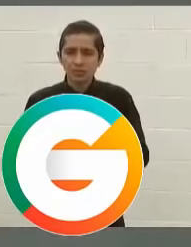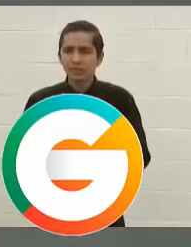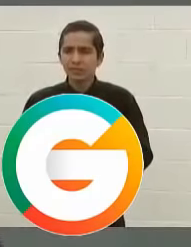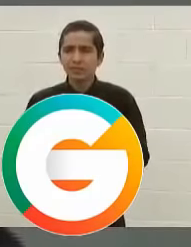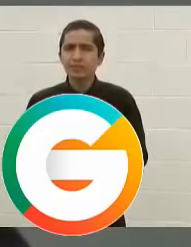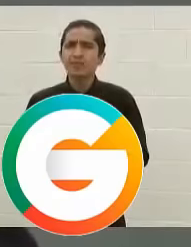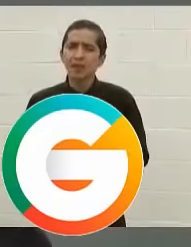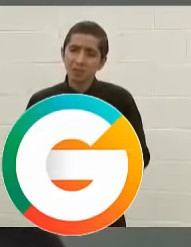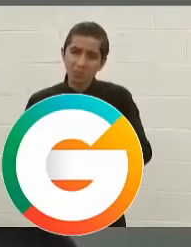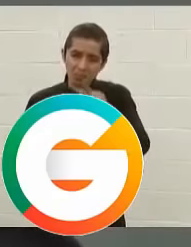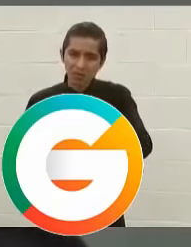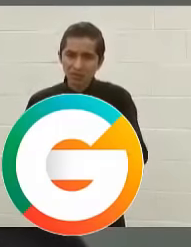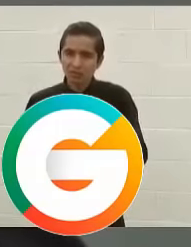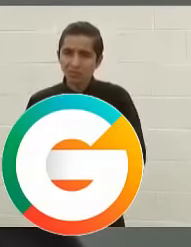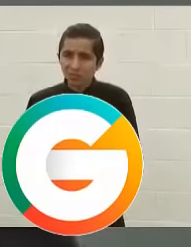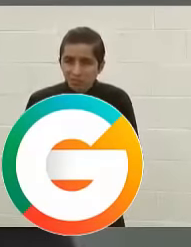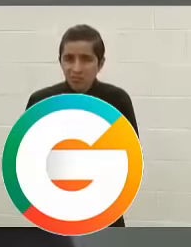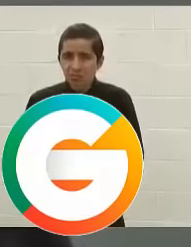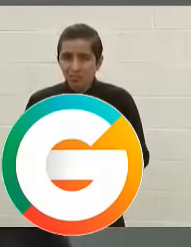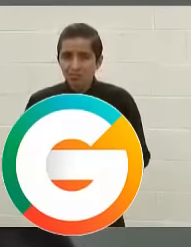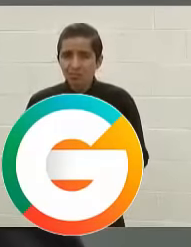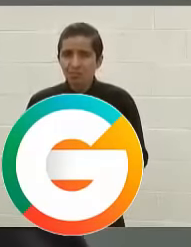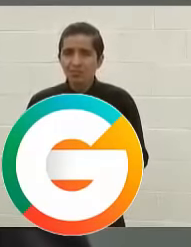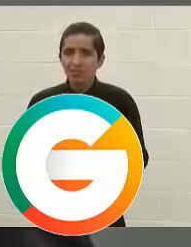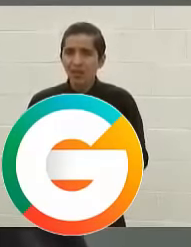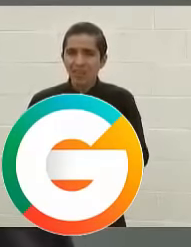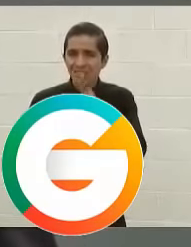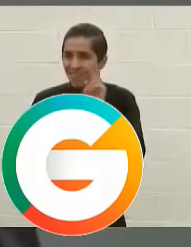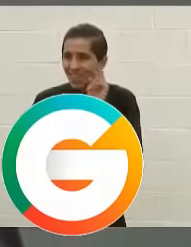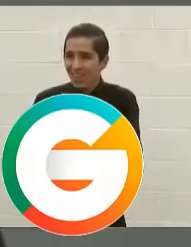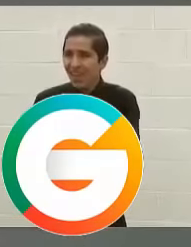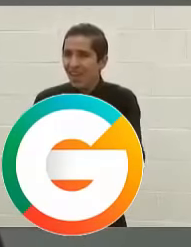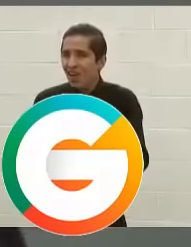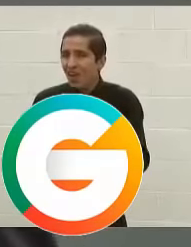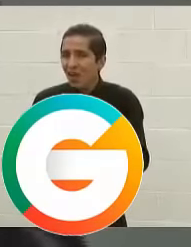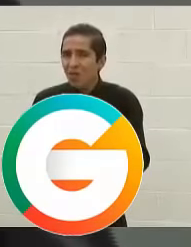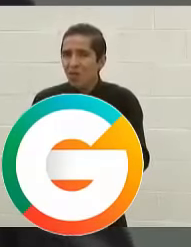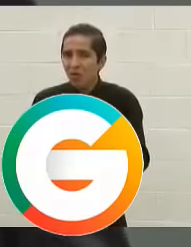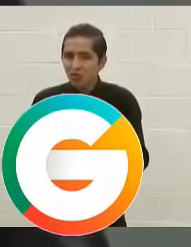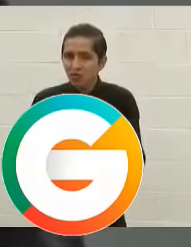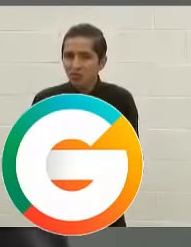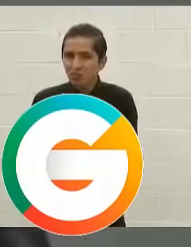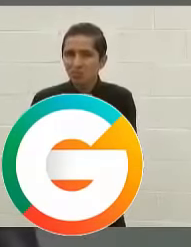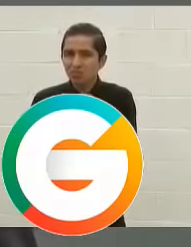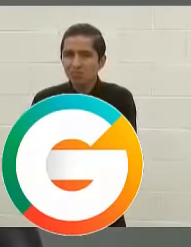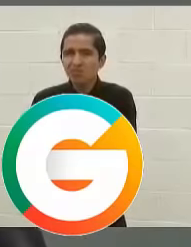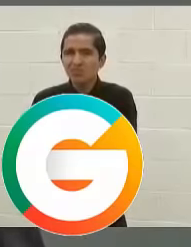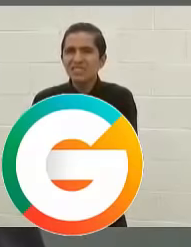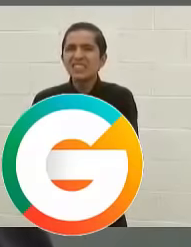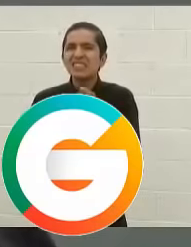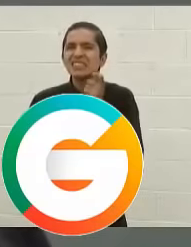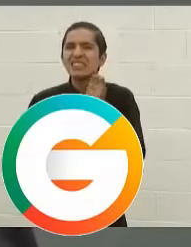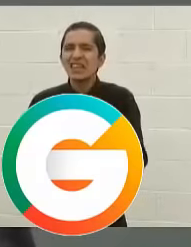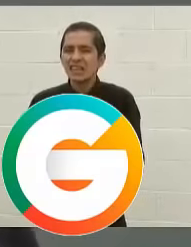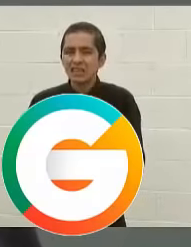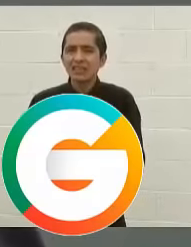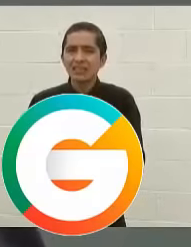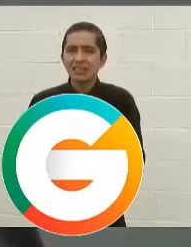Bueno, efectivamente es una, lo vemos como una decisión de Estado, porque